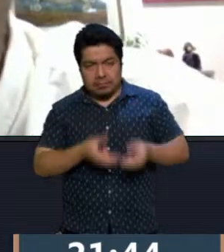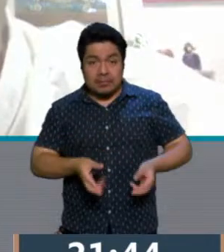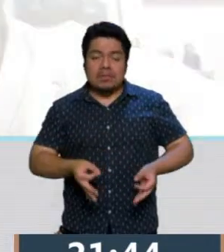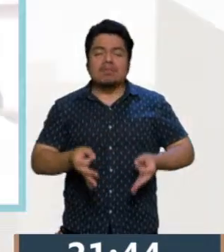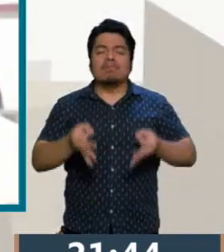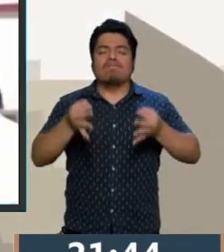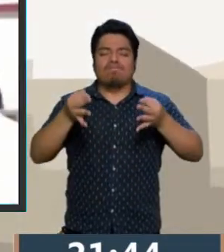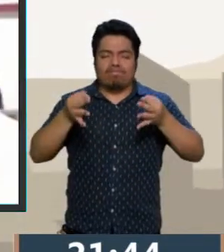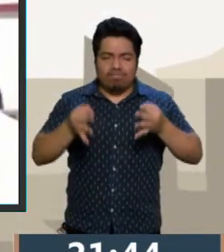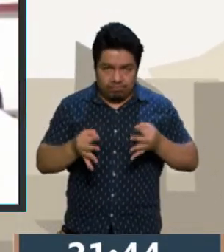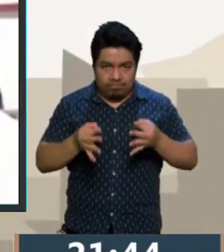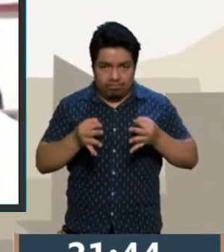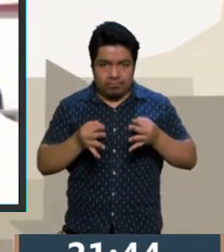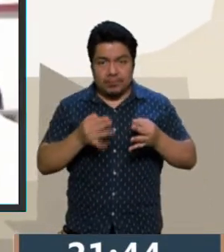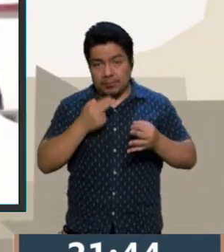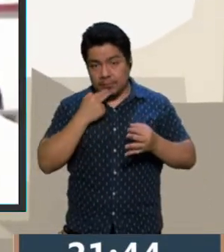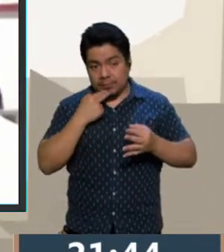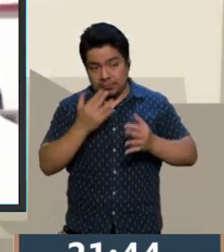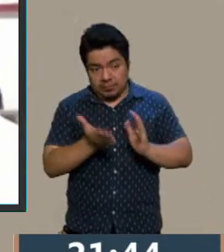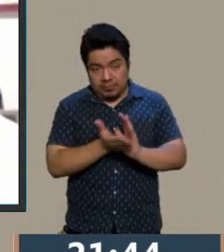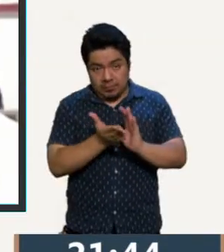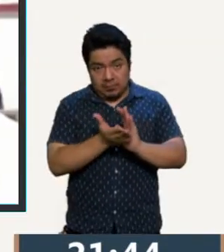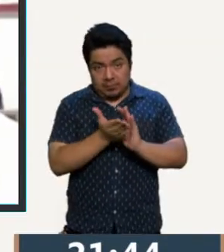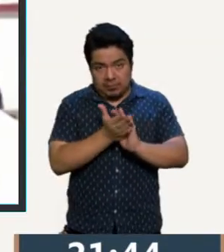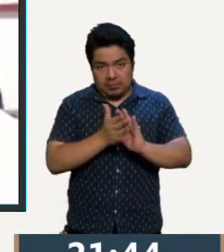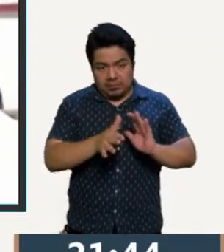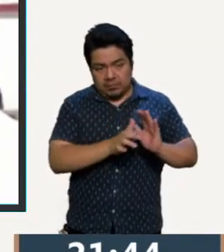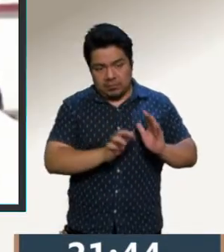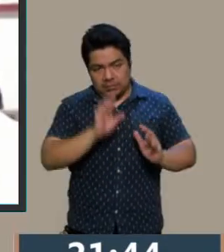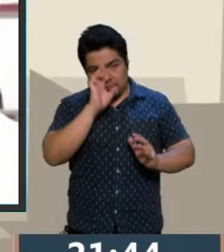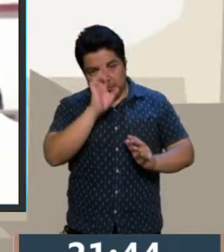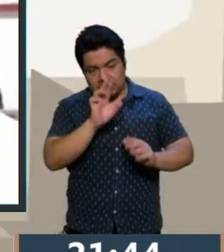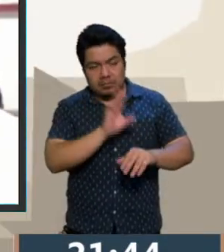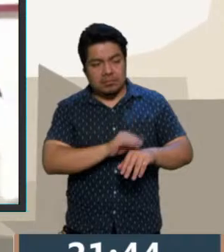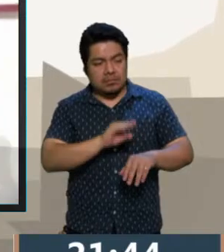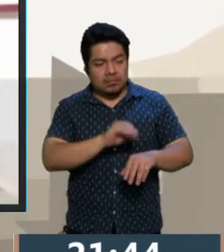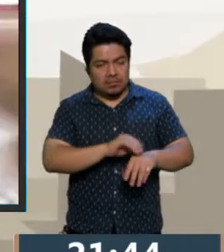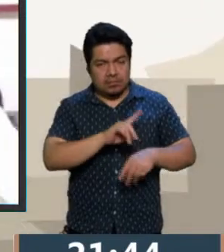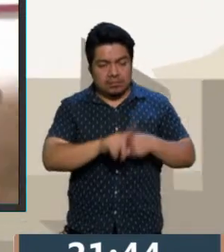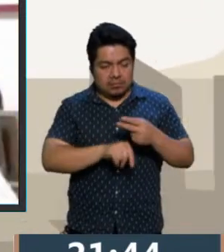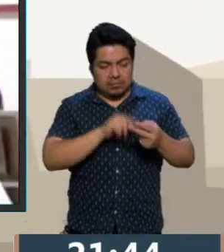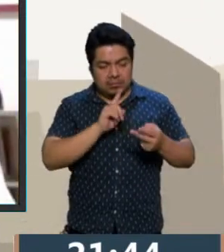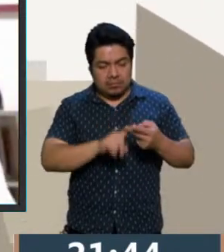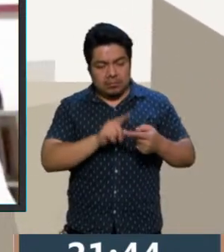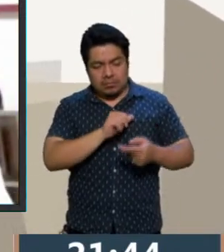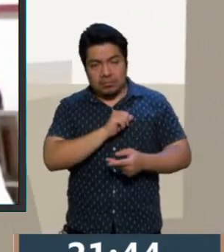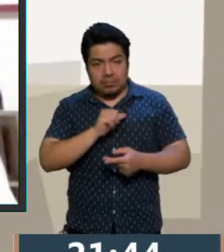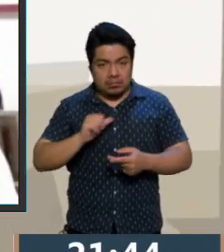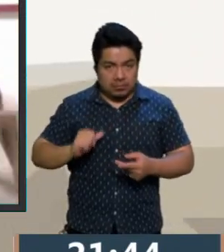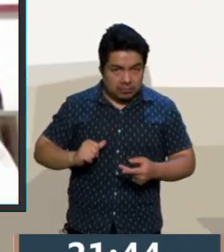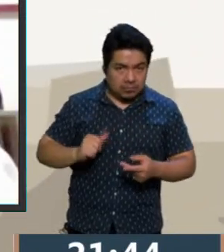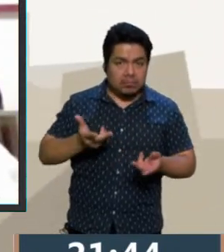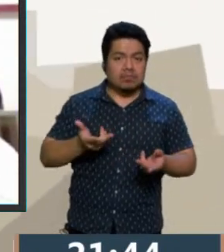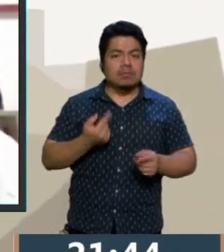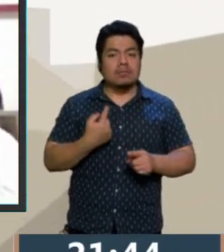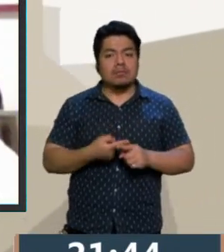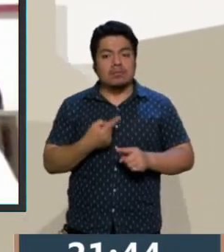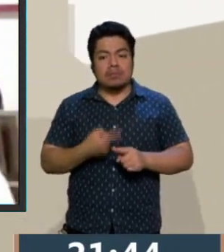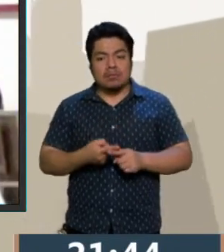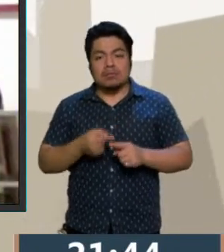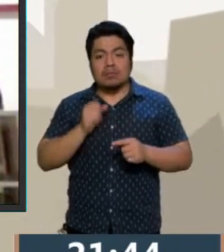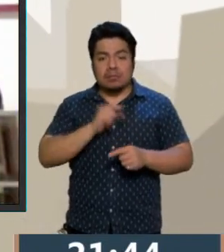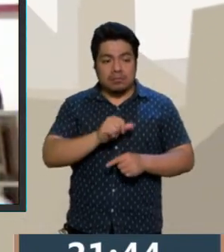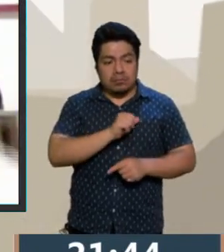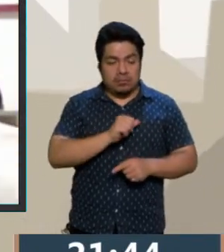correcto avance de las construcciones, que se respeten los permisos que las propias alcaldías emiten, es una responsabilidad de las